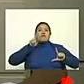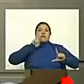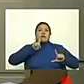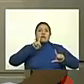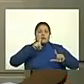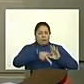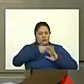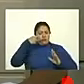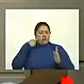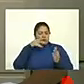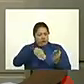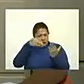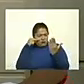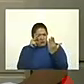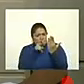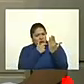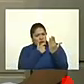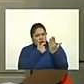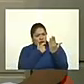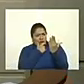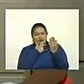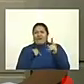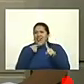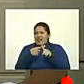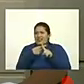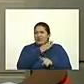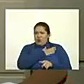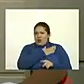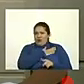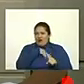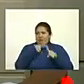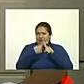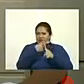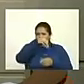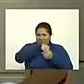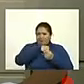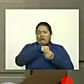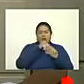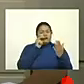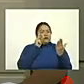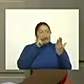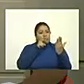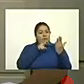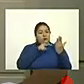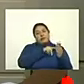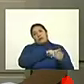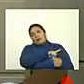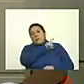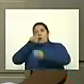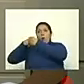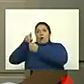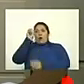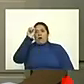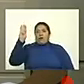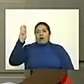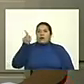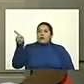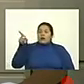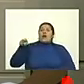se va del gobierno del presidente Uribe, se mete en Odebrecht y es empleado